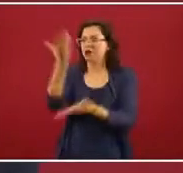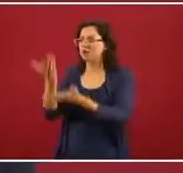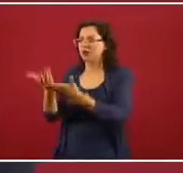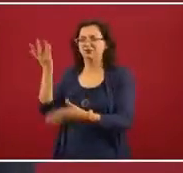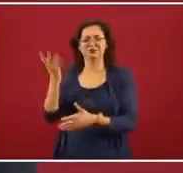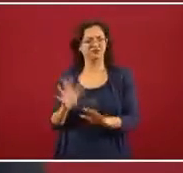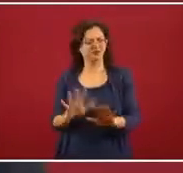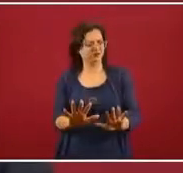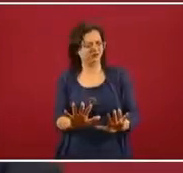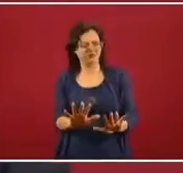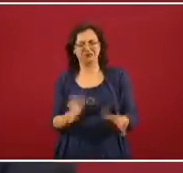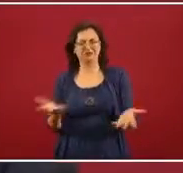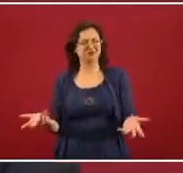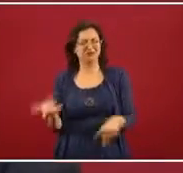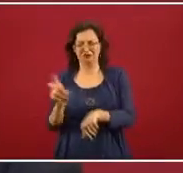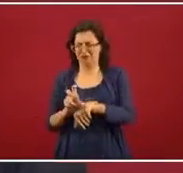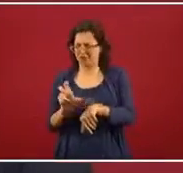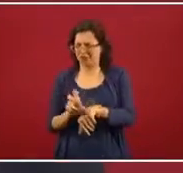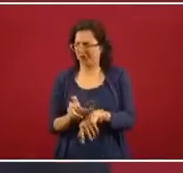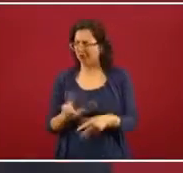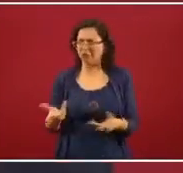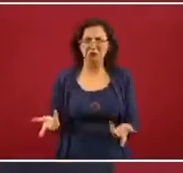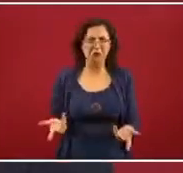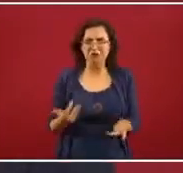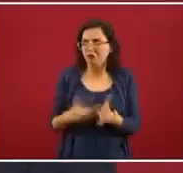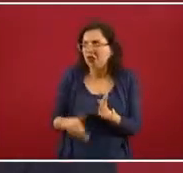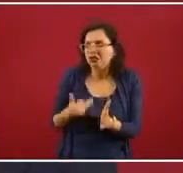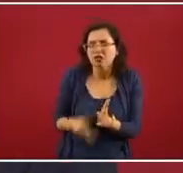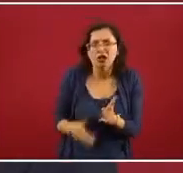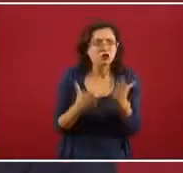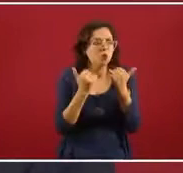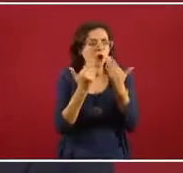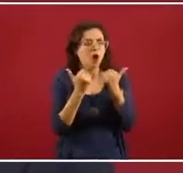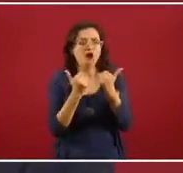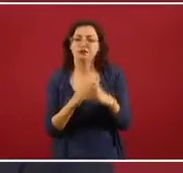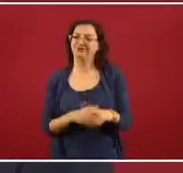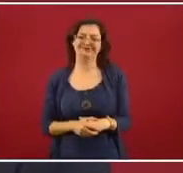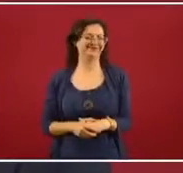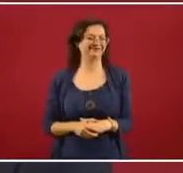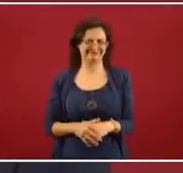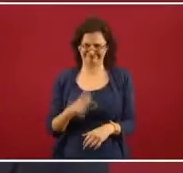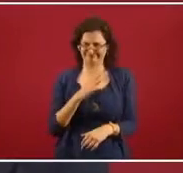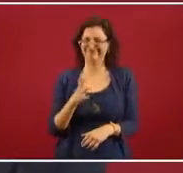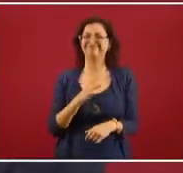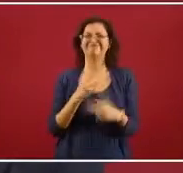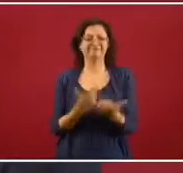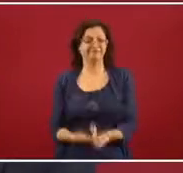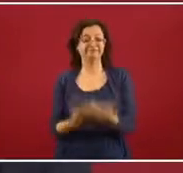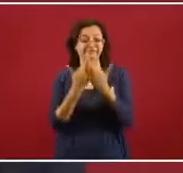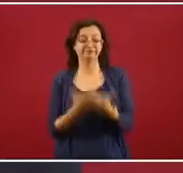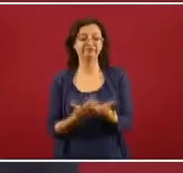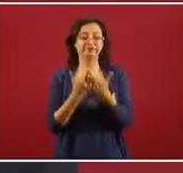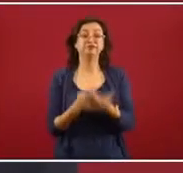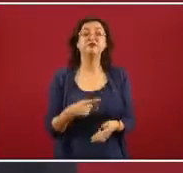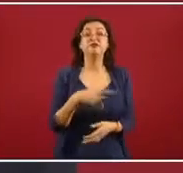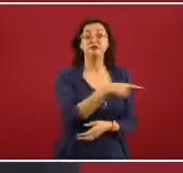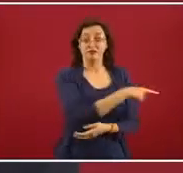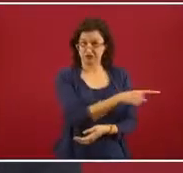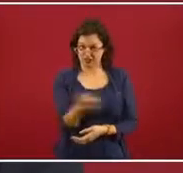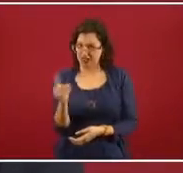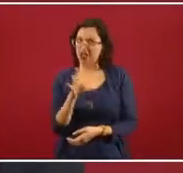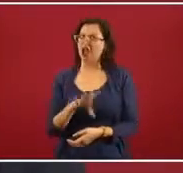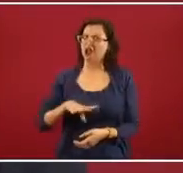somos superavitarios, huevo. En consecuencia, quienes abusen, quienes se pasen de rosca,